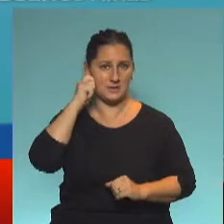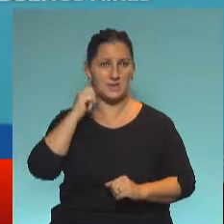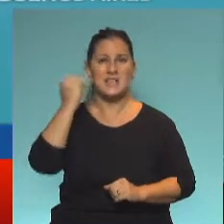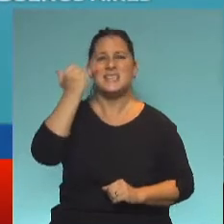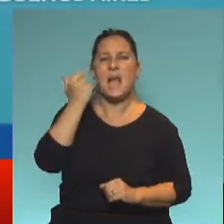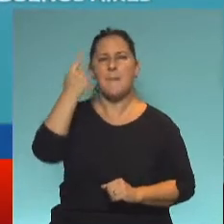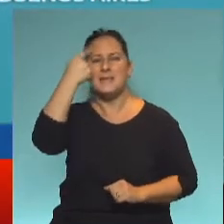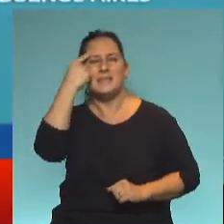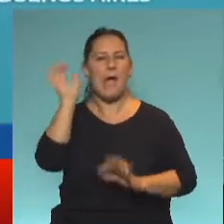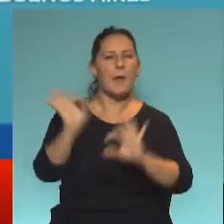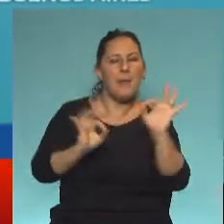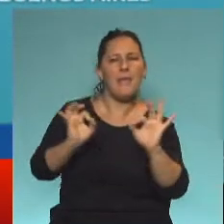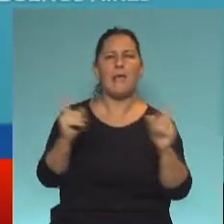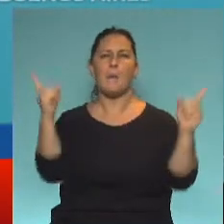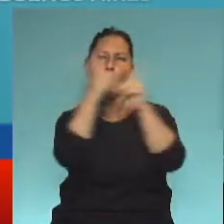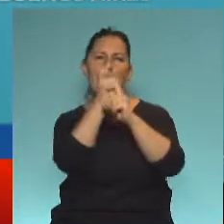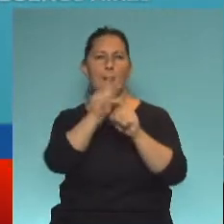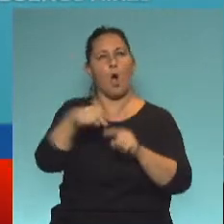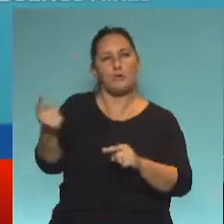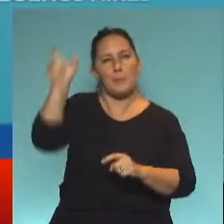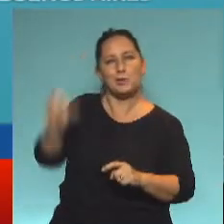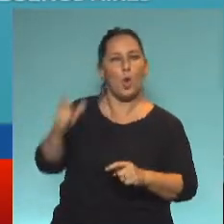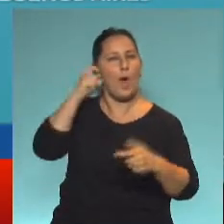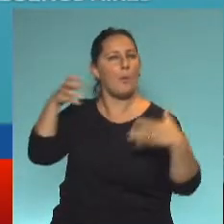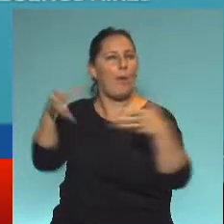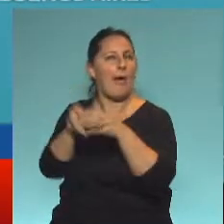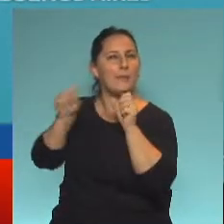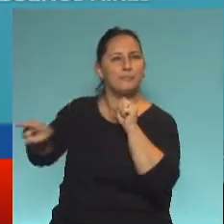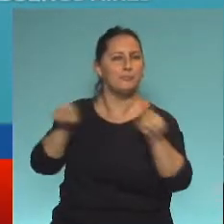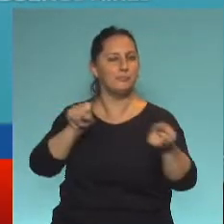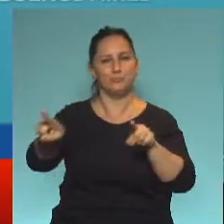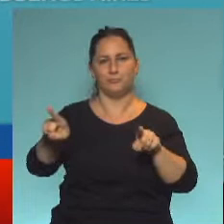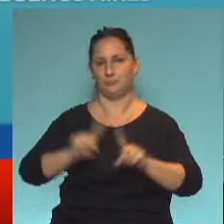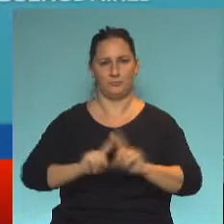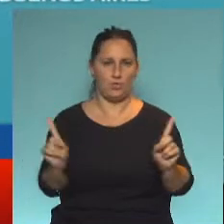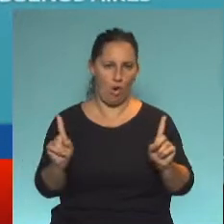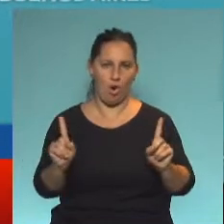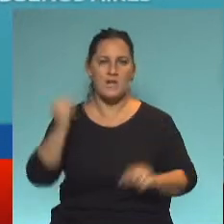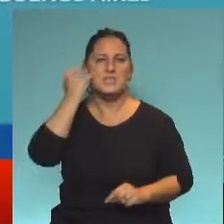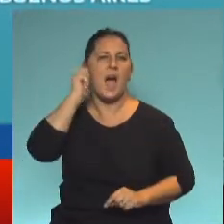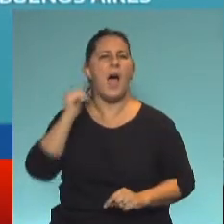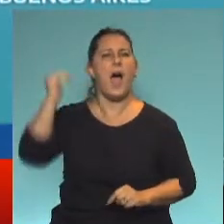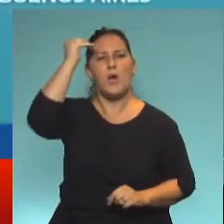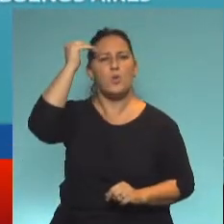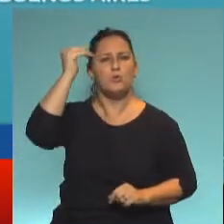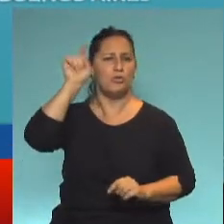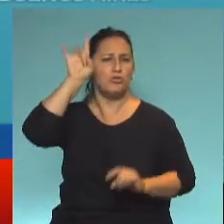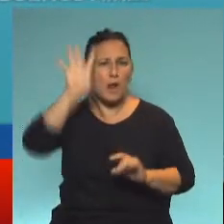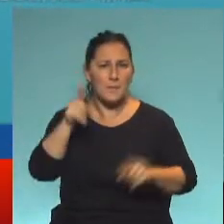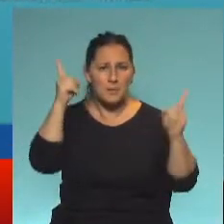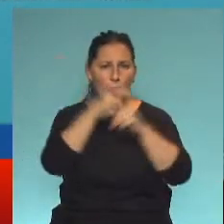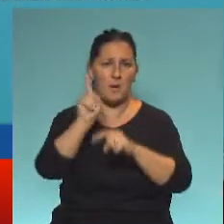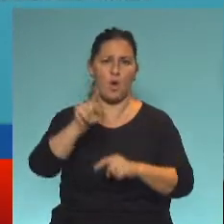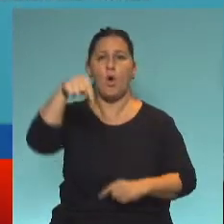alcanza a compensar que es un problema de otro, que es un problema de solamente los adultos mayores, sino que hoy